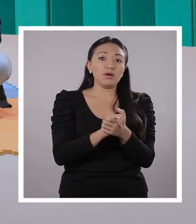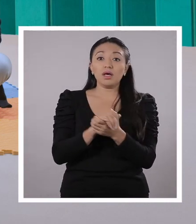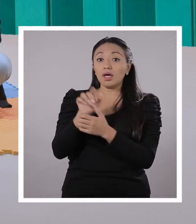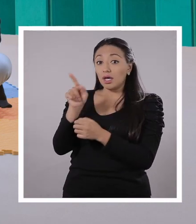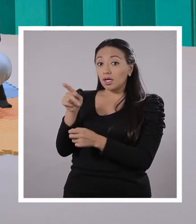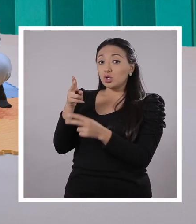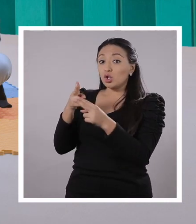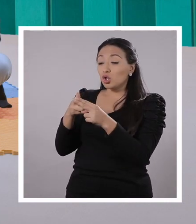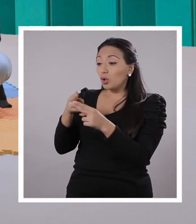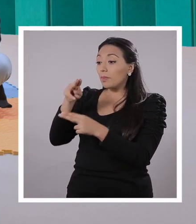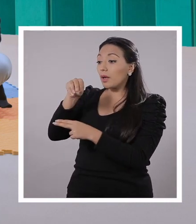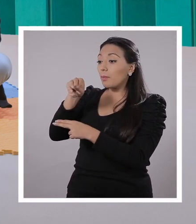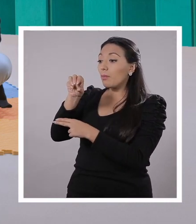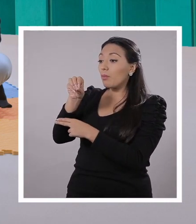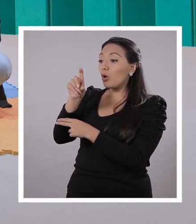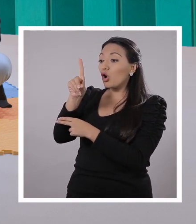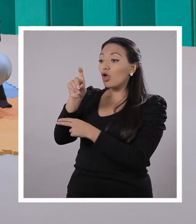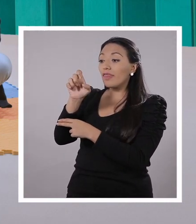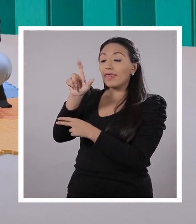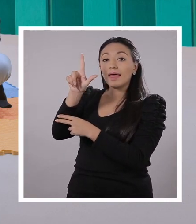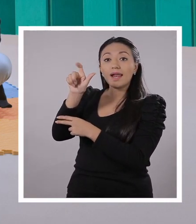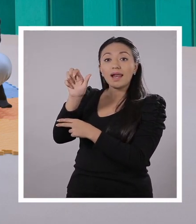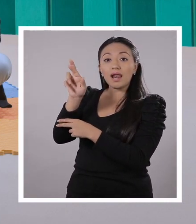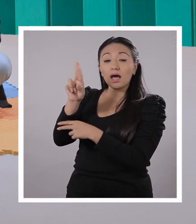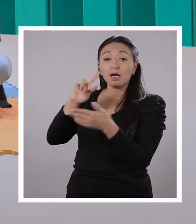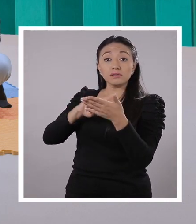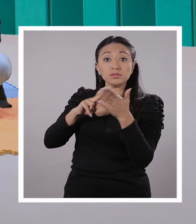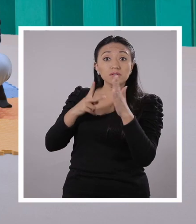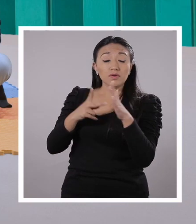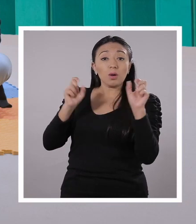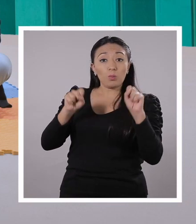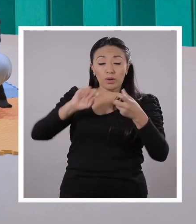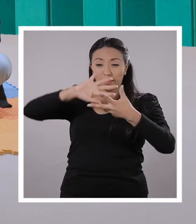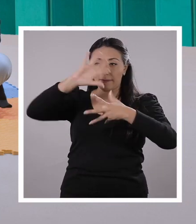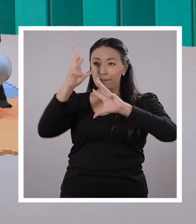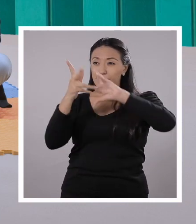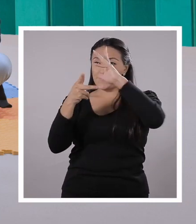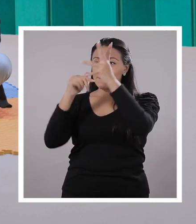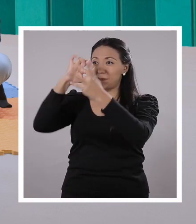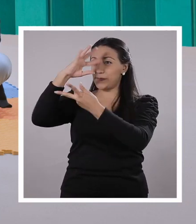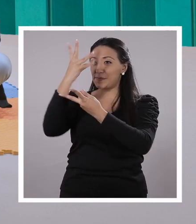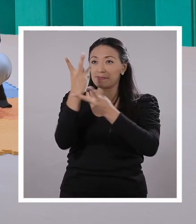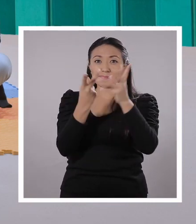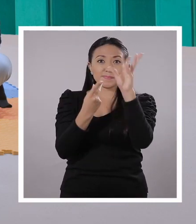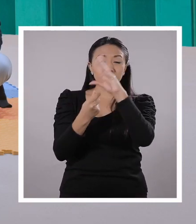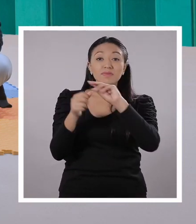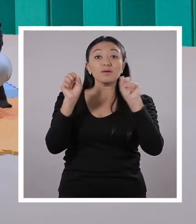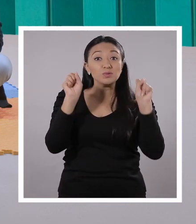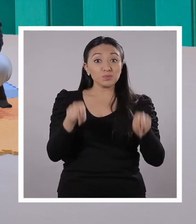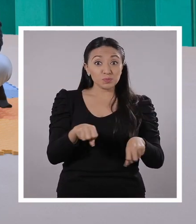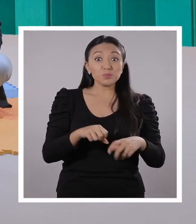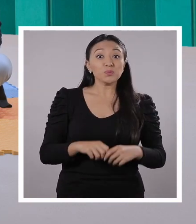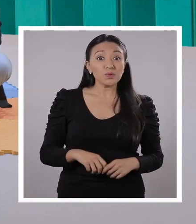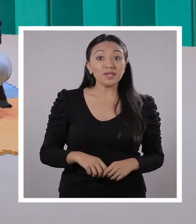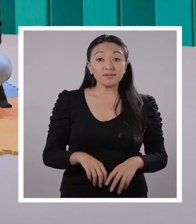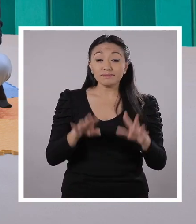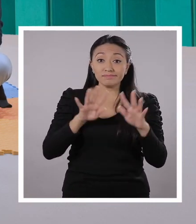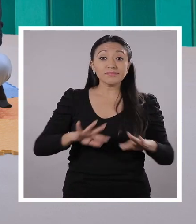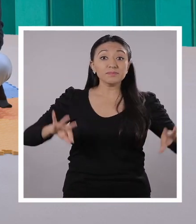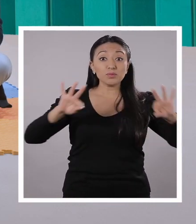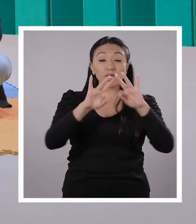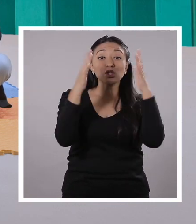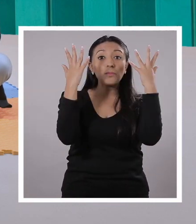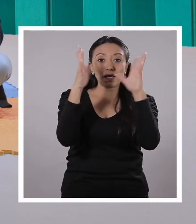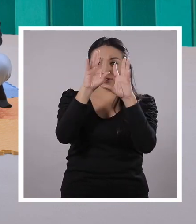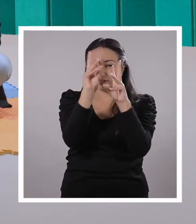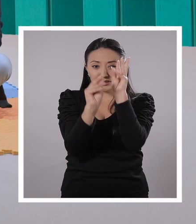Eso se llama modelar. Y es una actividad artística. A través del arte, nosotros podemos adquirir un montón de conocimientos. Así que es muy